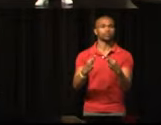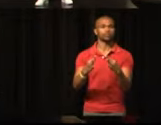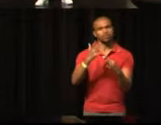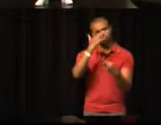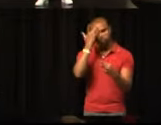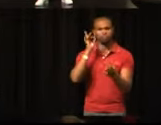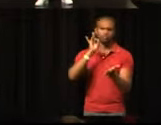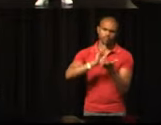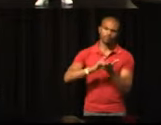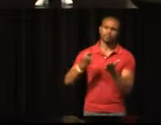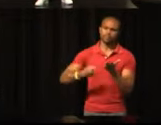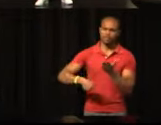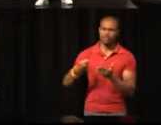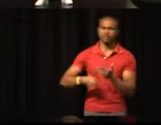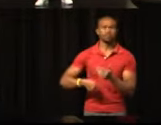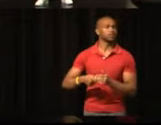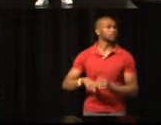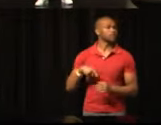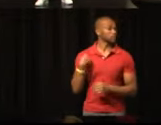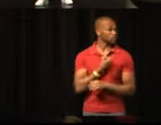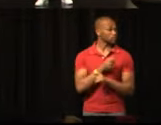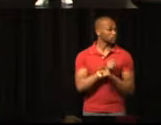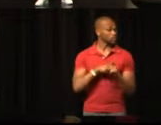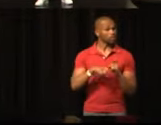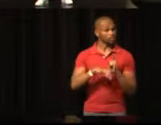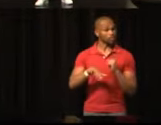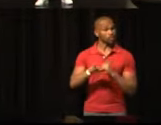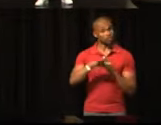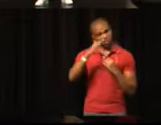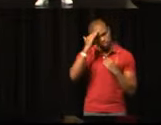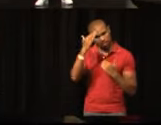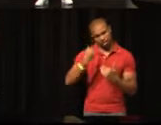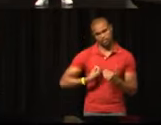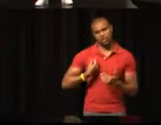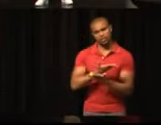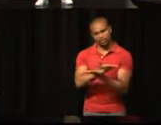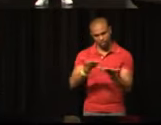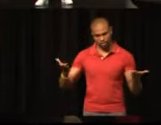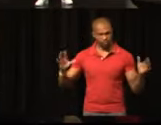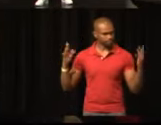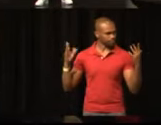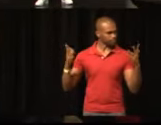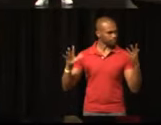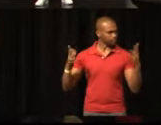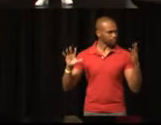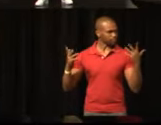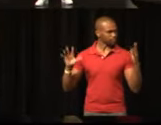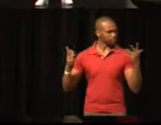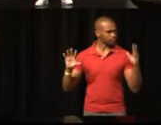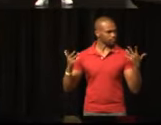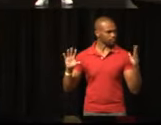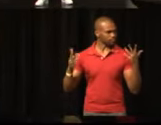a quien de hecho precisa. Muchas gracias. Muchas gracias por su atención.